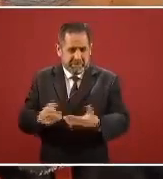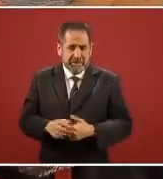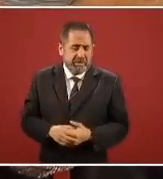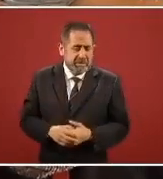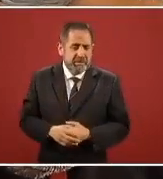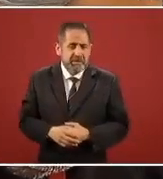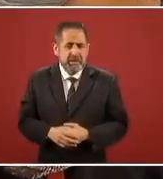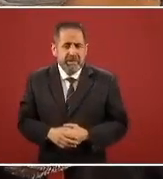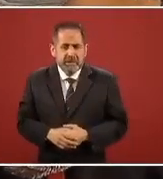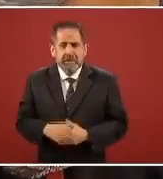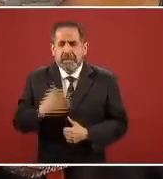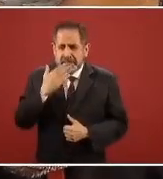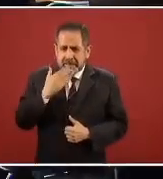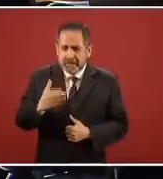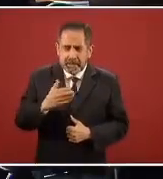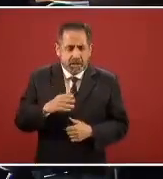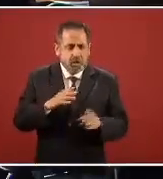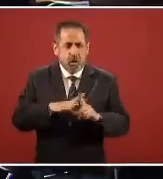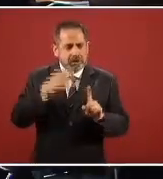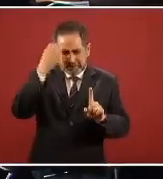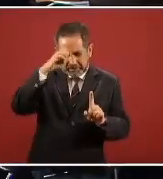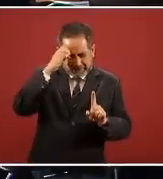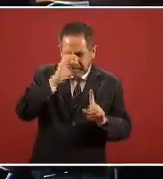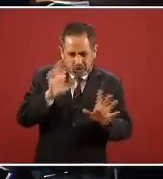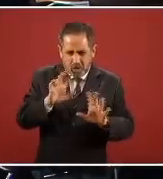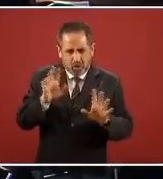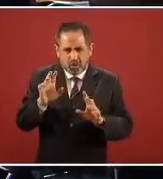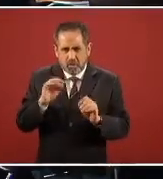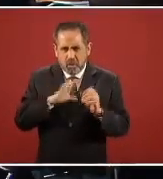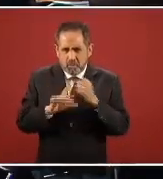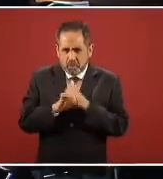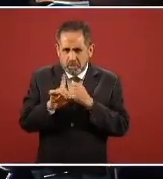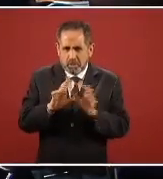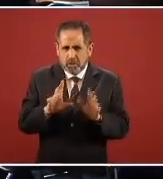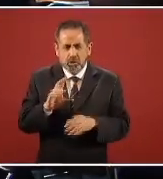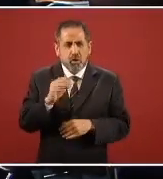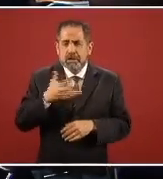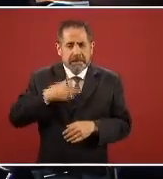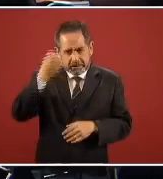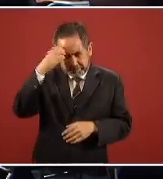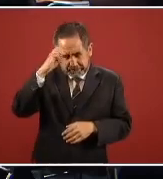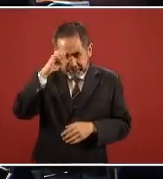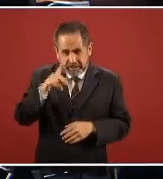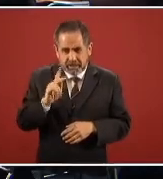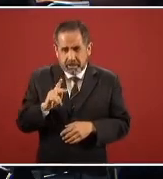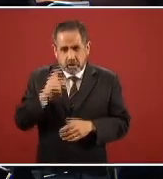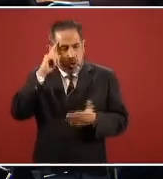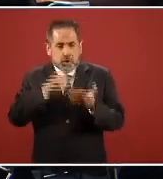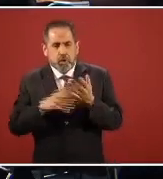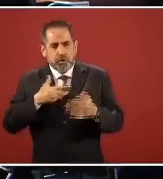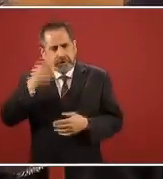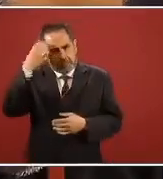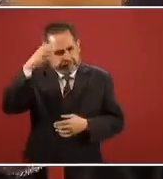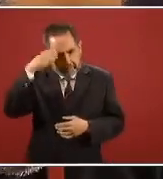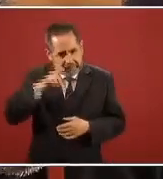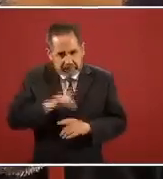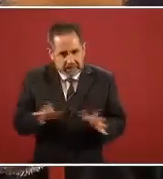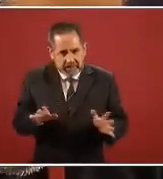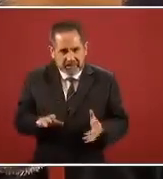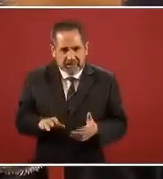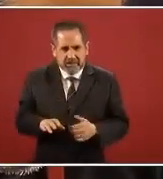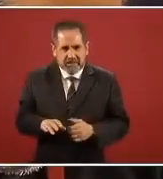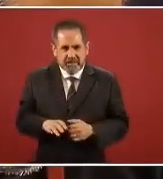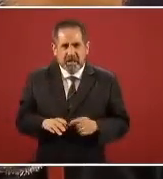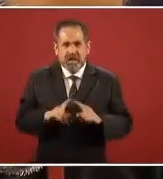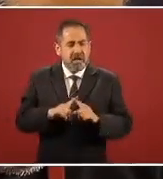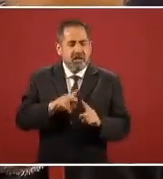sea, está bien que no pida experiencia. No hay problema, no la tienen. Yo supongo que no la tienen. Bueno, en el